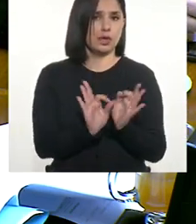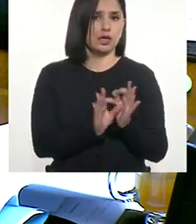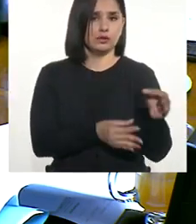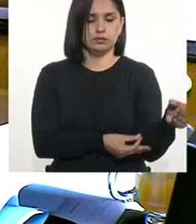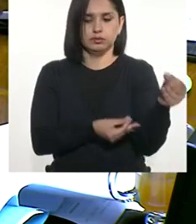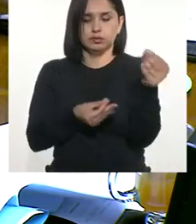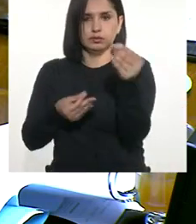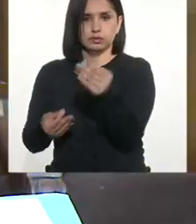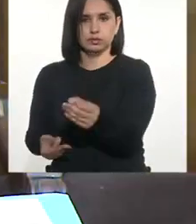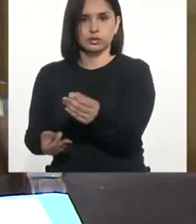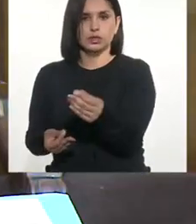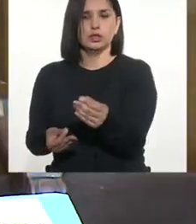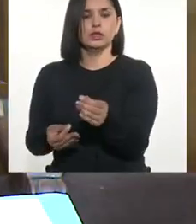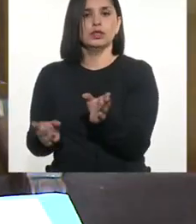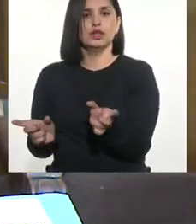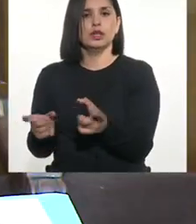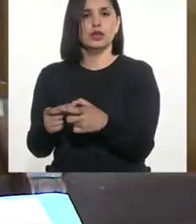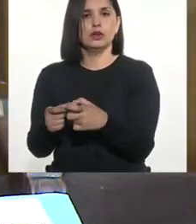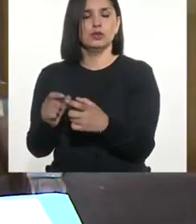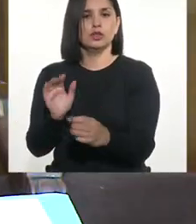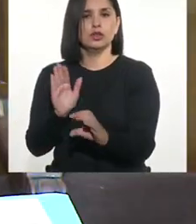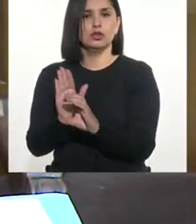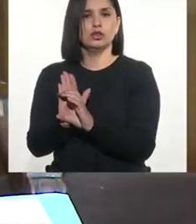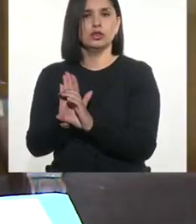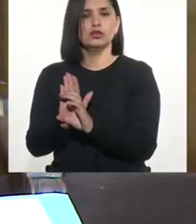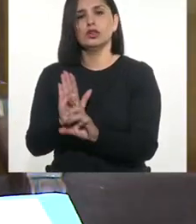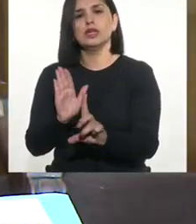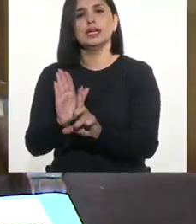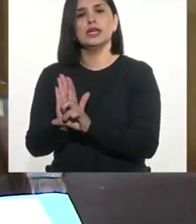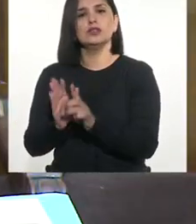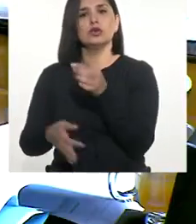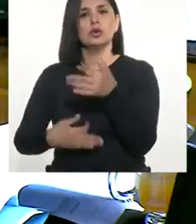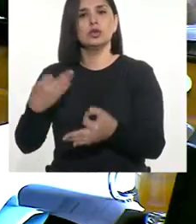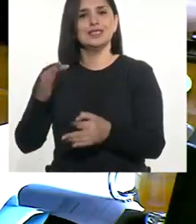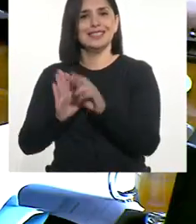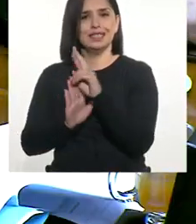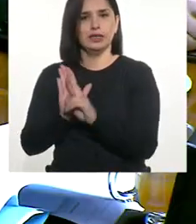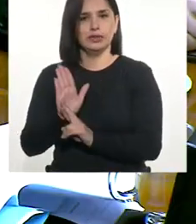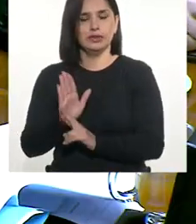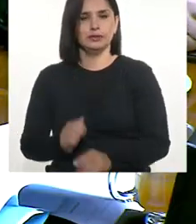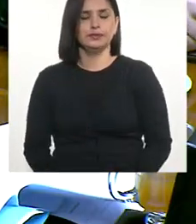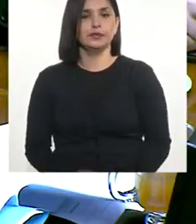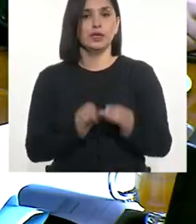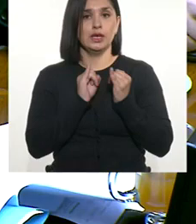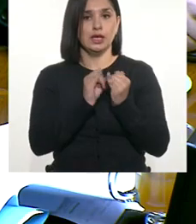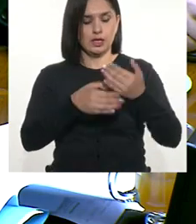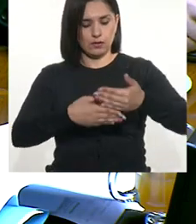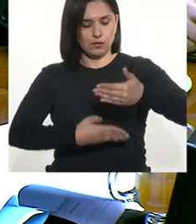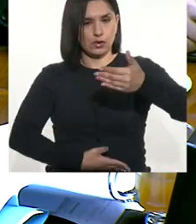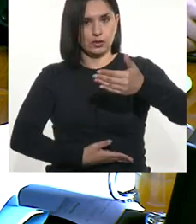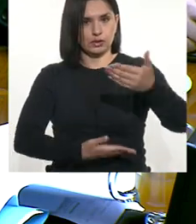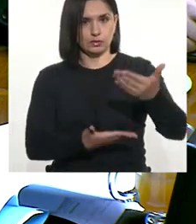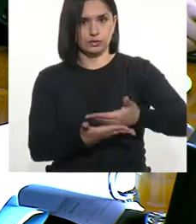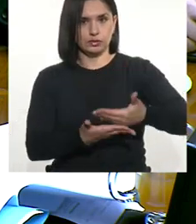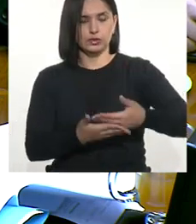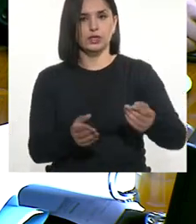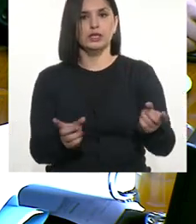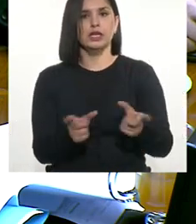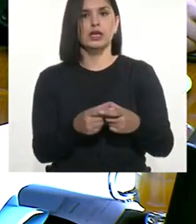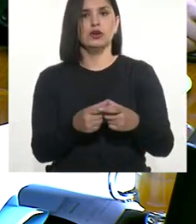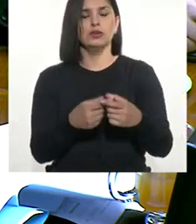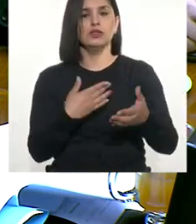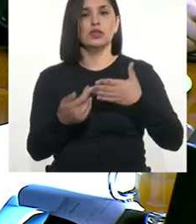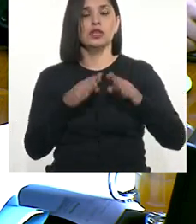se remite en los documentos a la comisión de constitución legislación justicia y reglamento informes de la comisión de medio